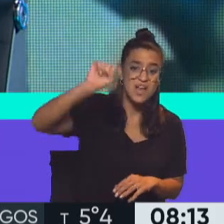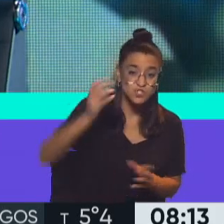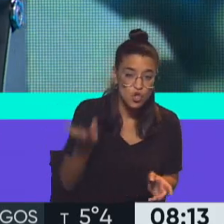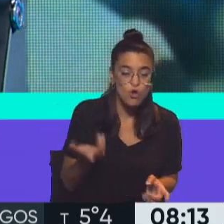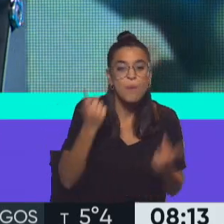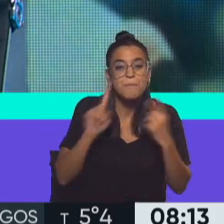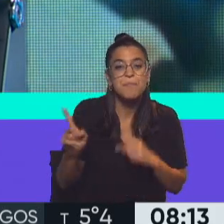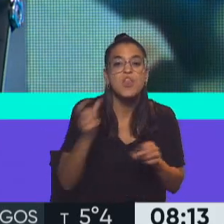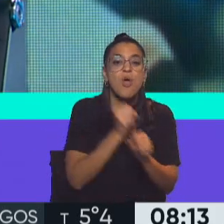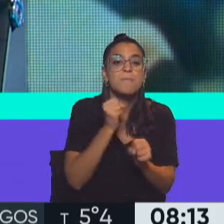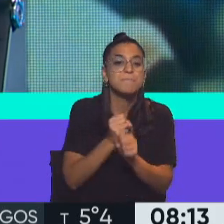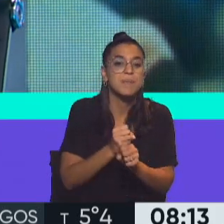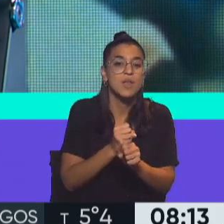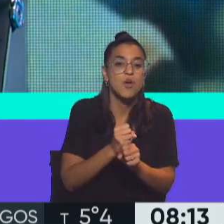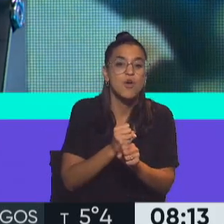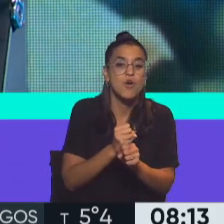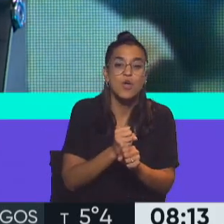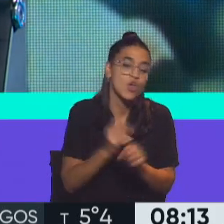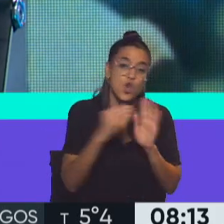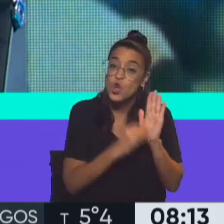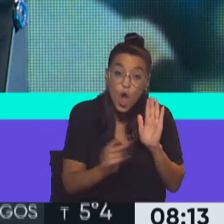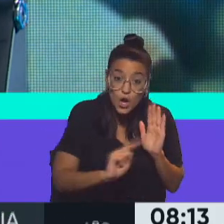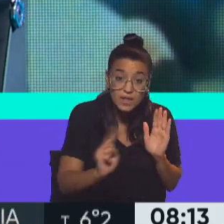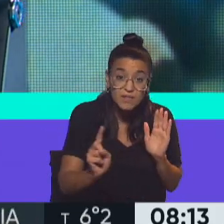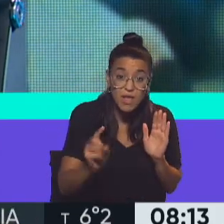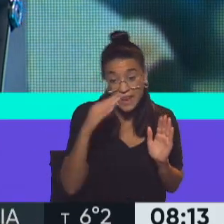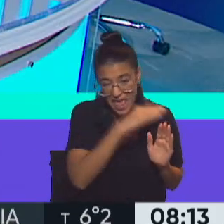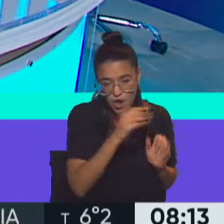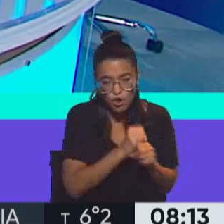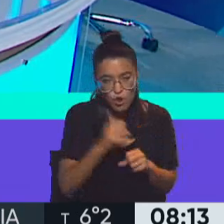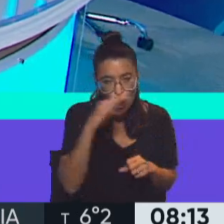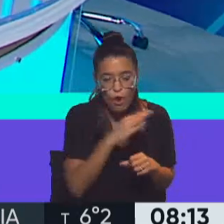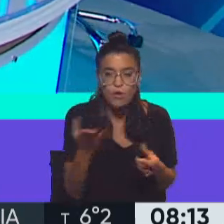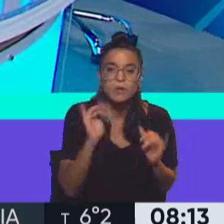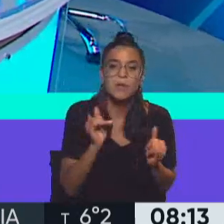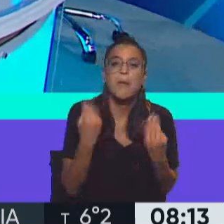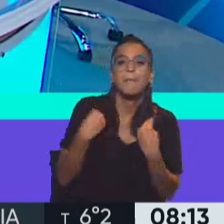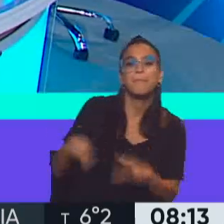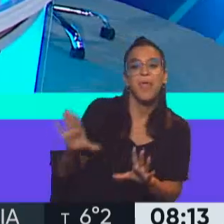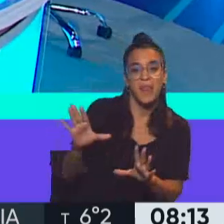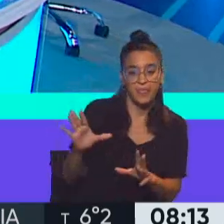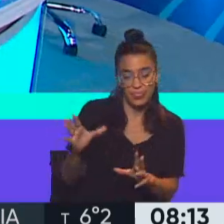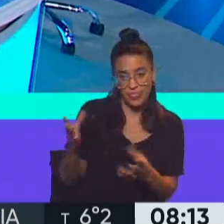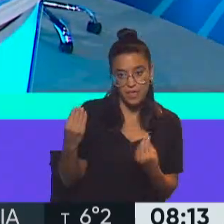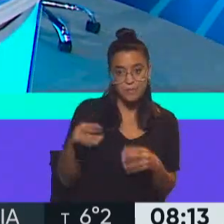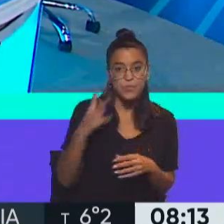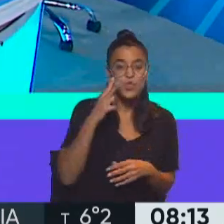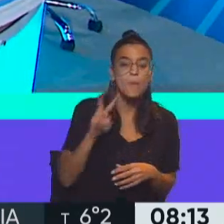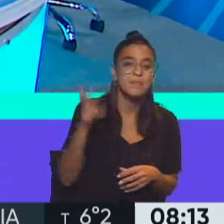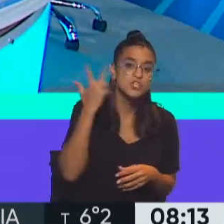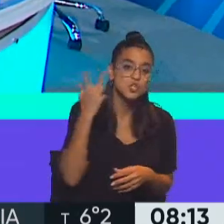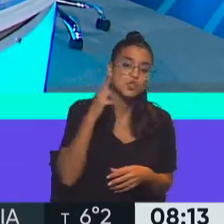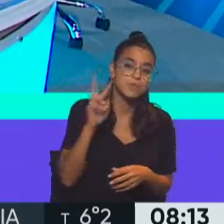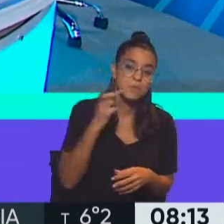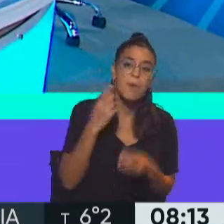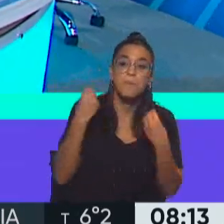Ahora, el empleo no registrado, El negro, digamos. perdió en 2018-2019, pero